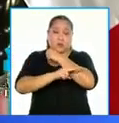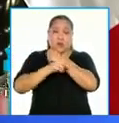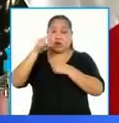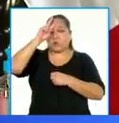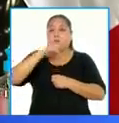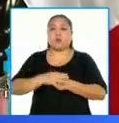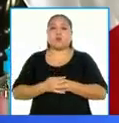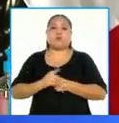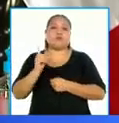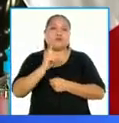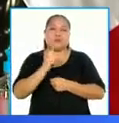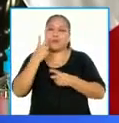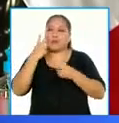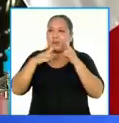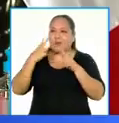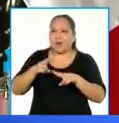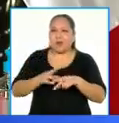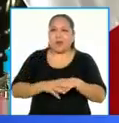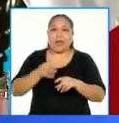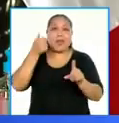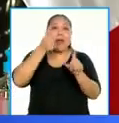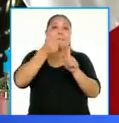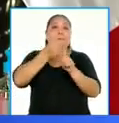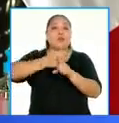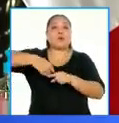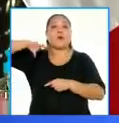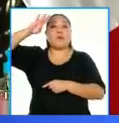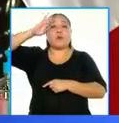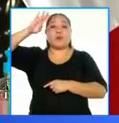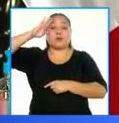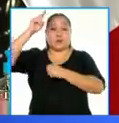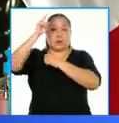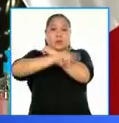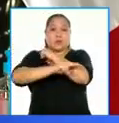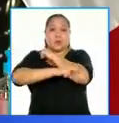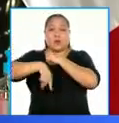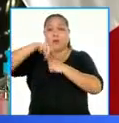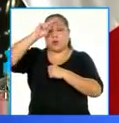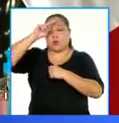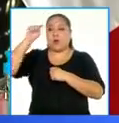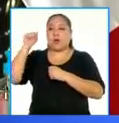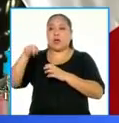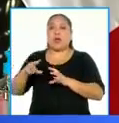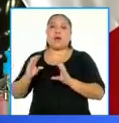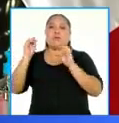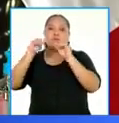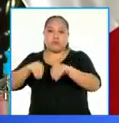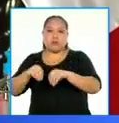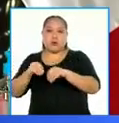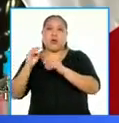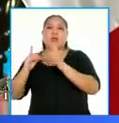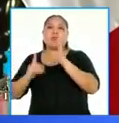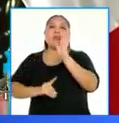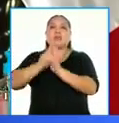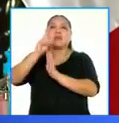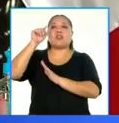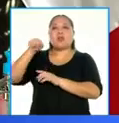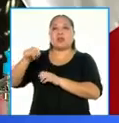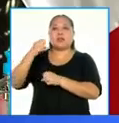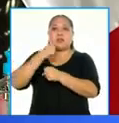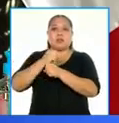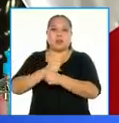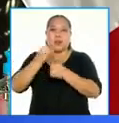no es común que sea la propia Policía Nacional del Perú la que desarrolle este trabajo, porque